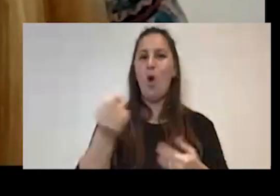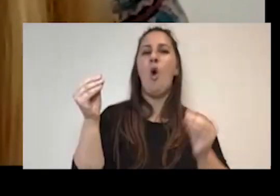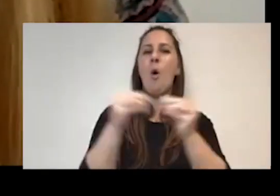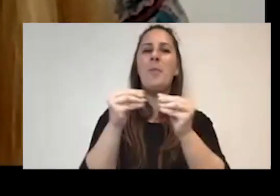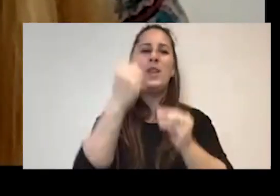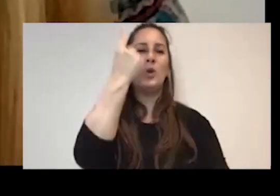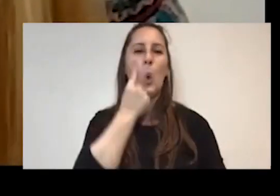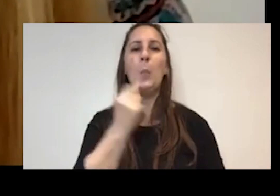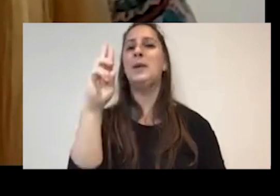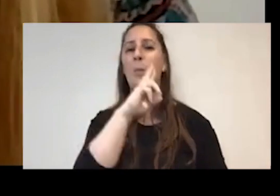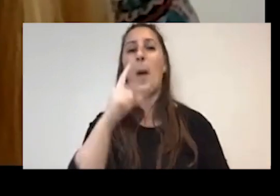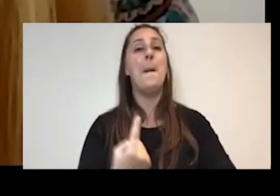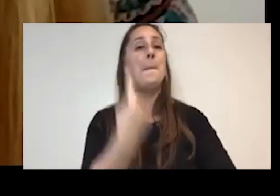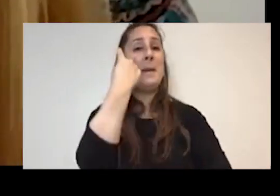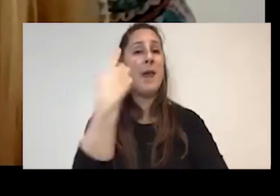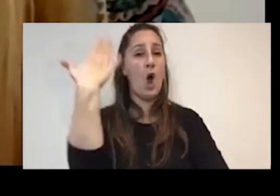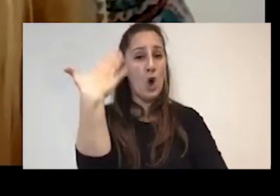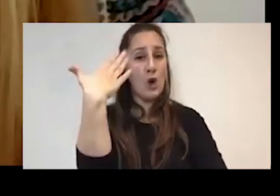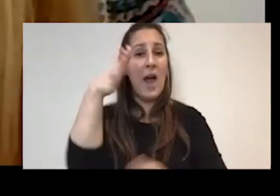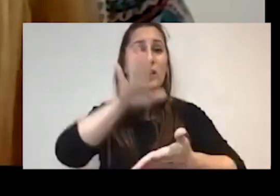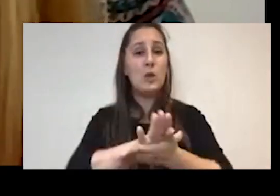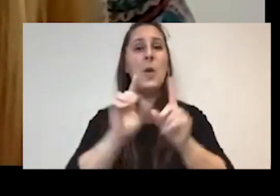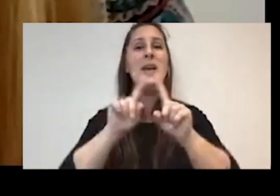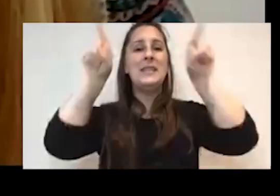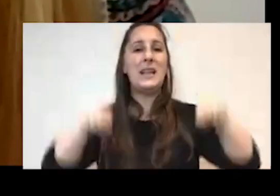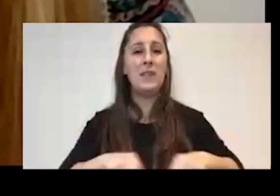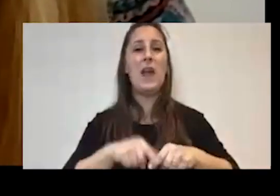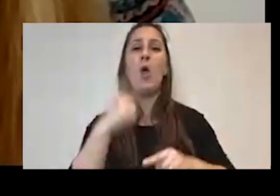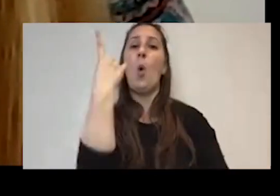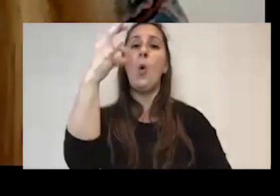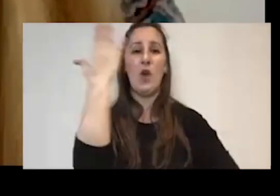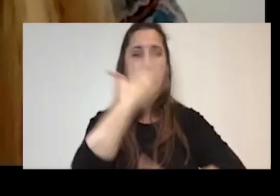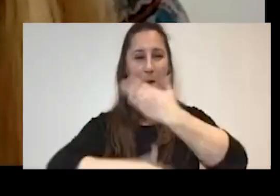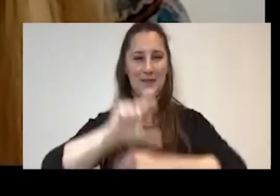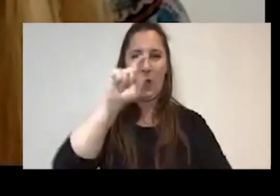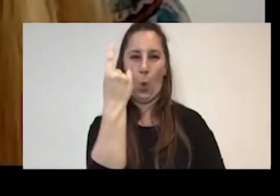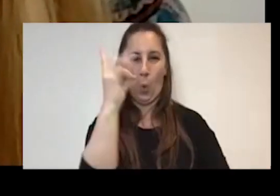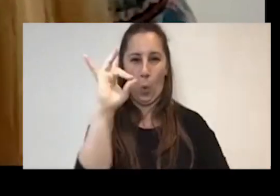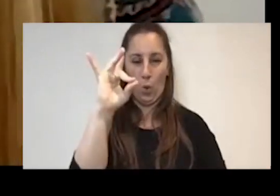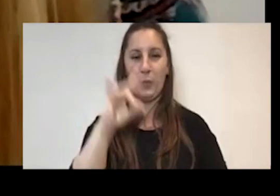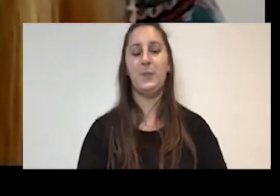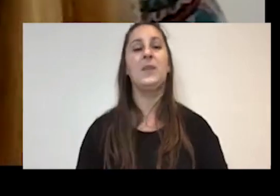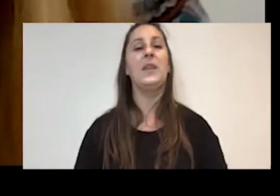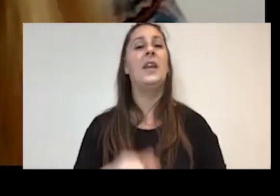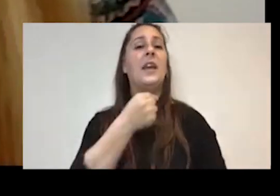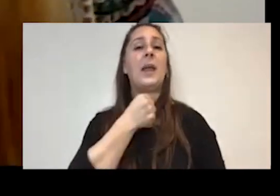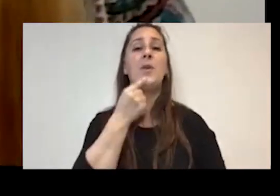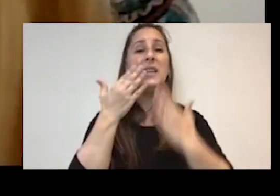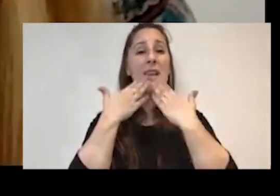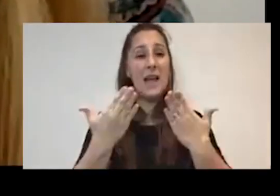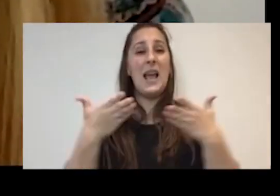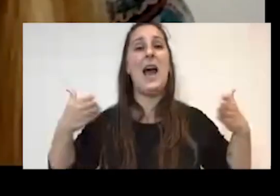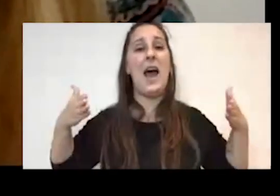y compañeras a la primera jornada sobre el Certificado Único de Discapacidad. Queremos agradecer a la